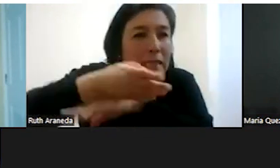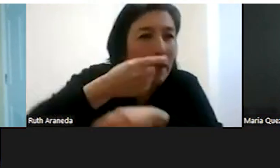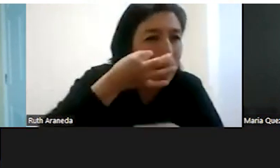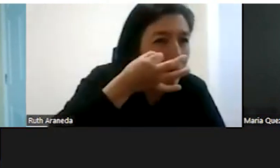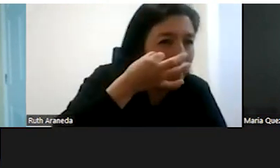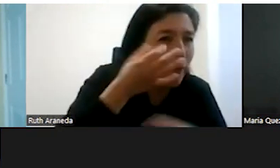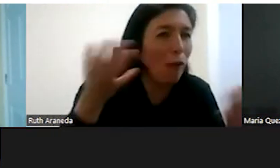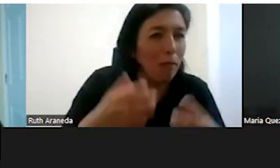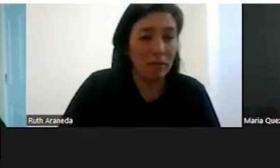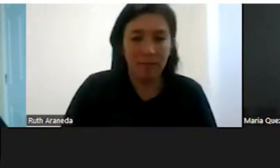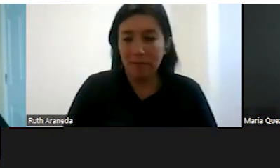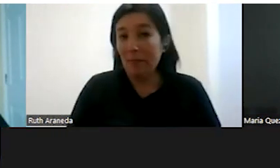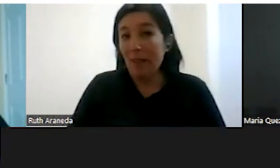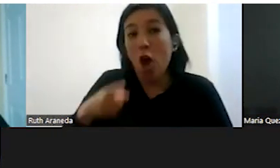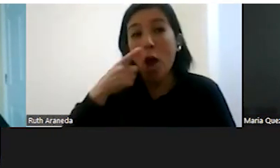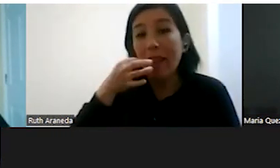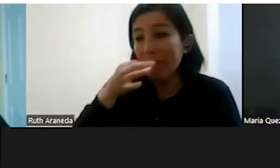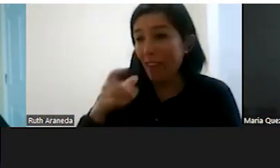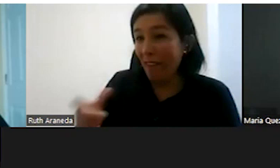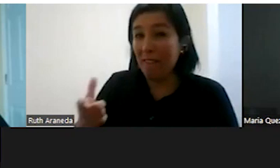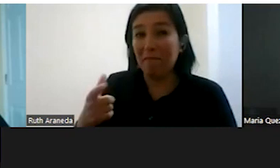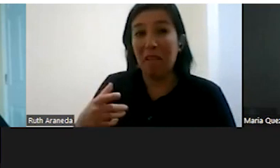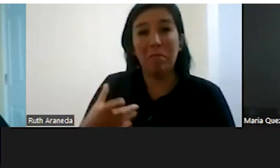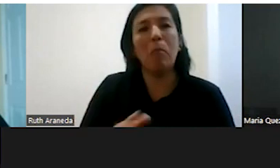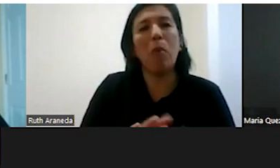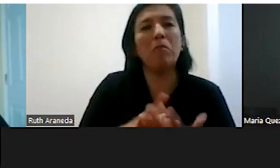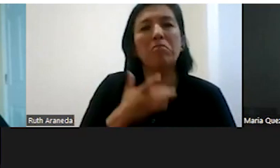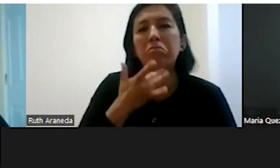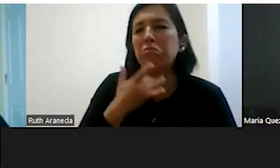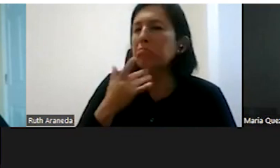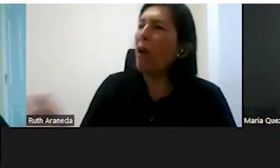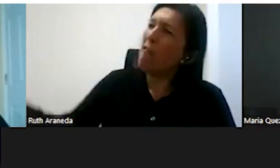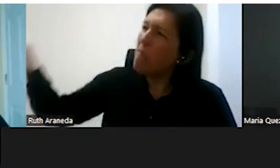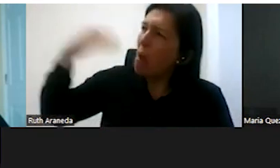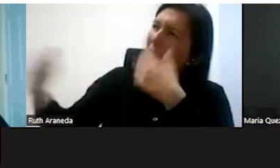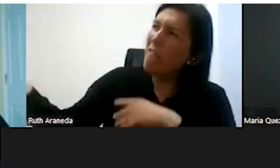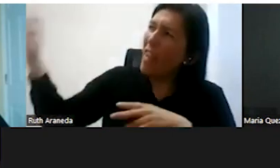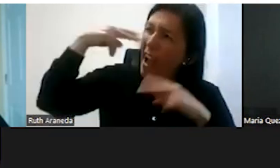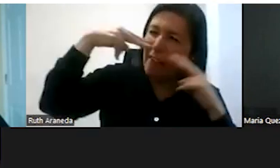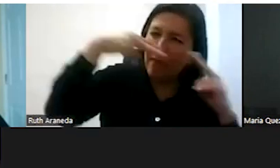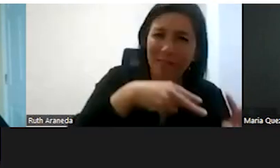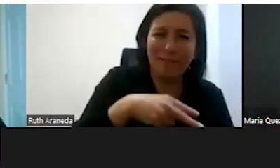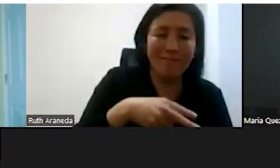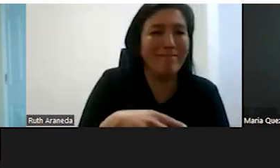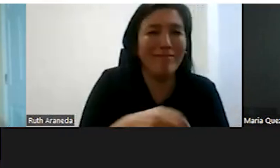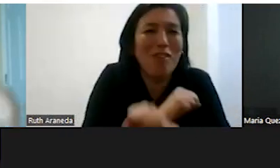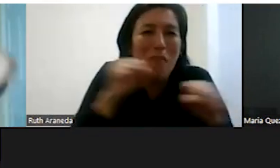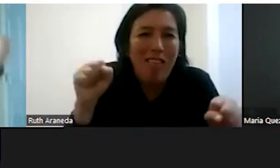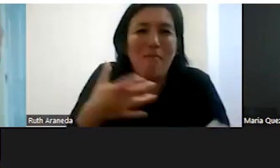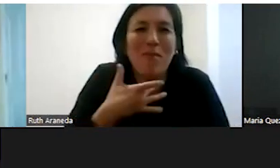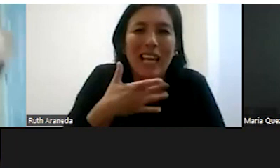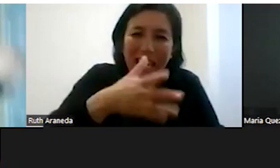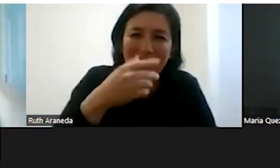tan simple como ir a mirar, porque a veces cuando uno está trabajando a presión, no es tan fácil atender público ahí. Yo creo que tenemos